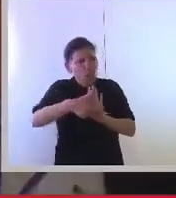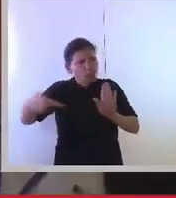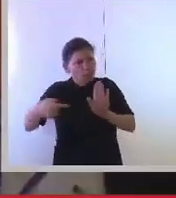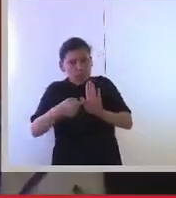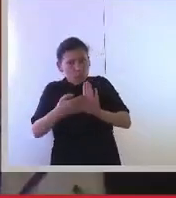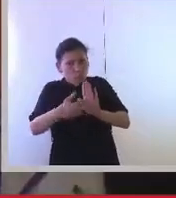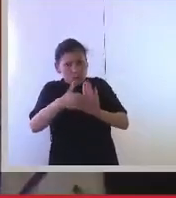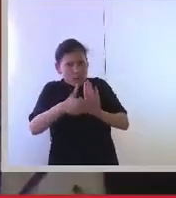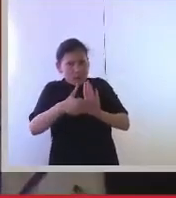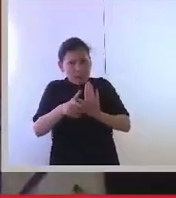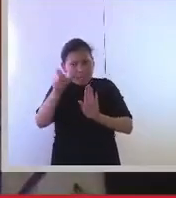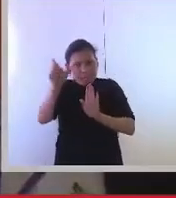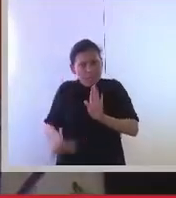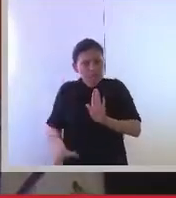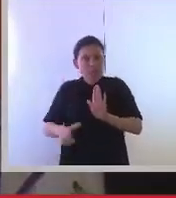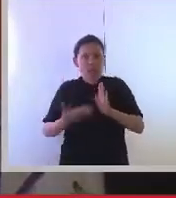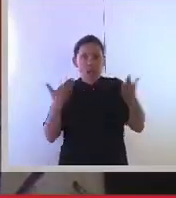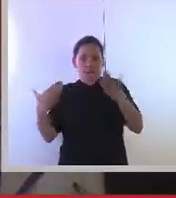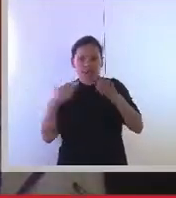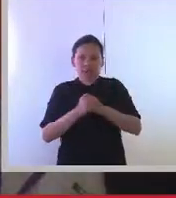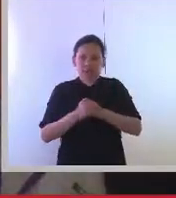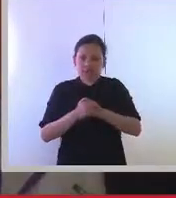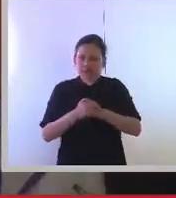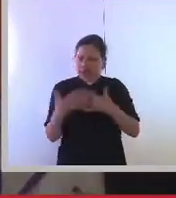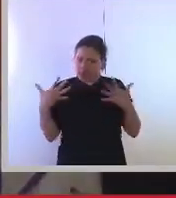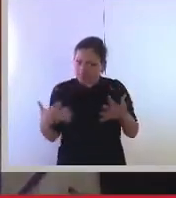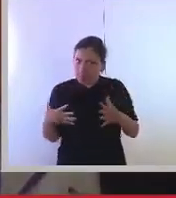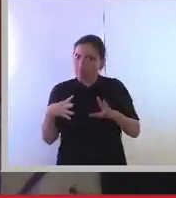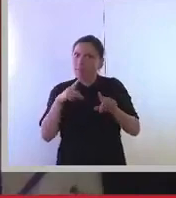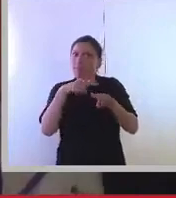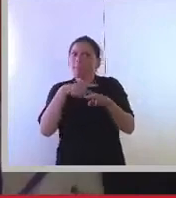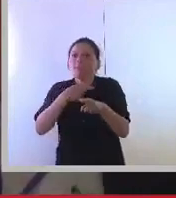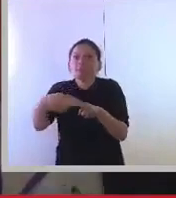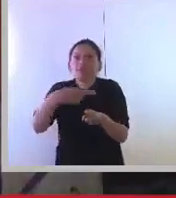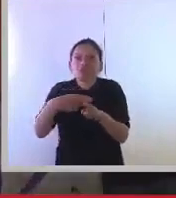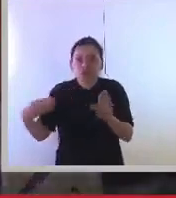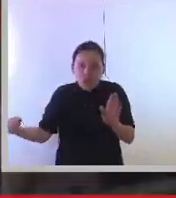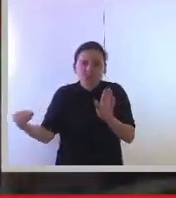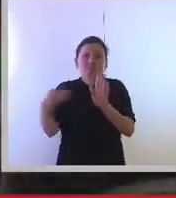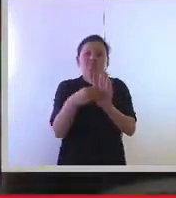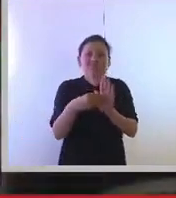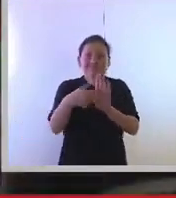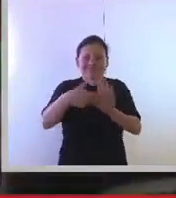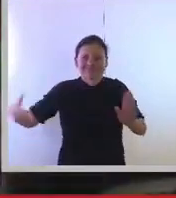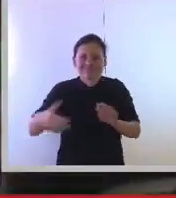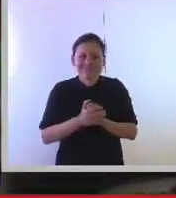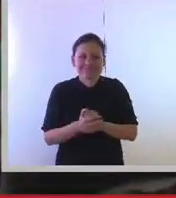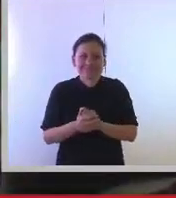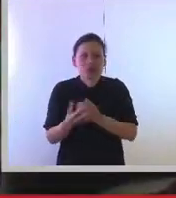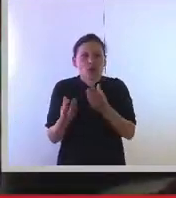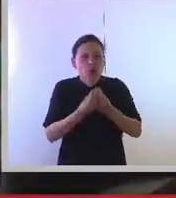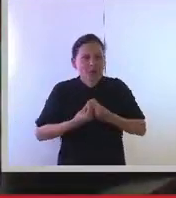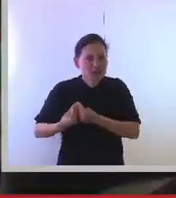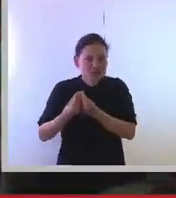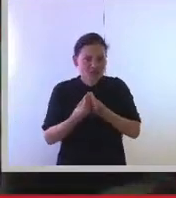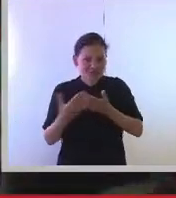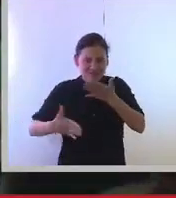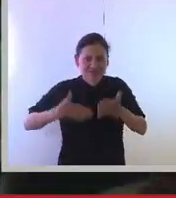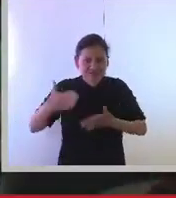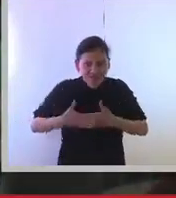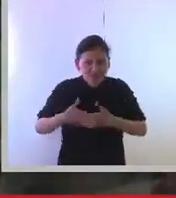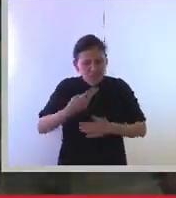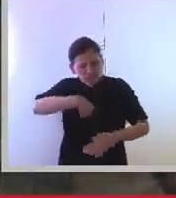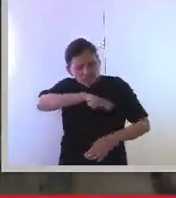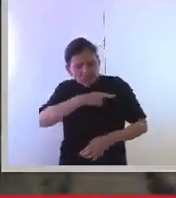Constitución y estamos de un pelito de convertirla no en una comisión accidental, sino en una comisión legal de que nosotros